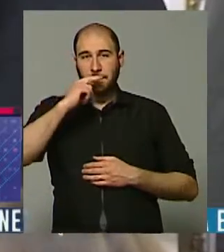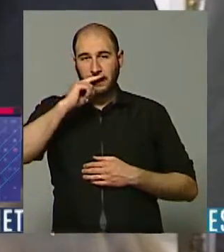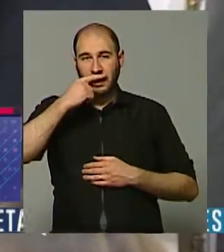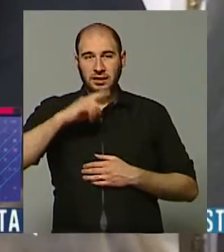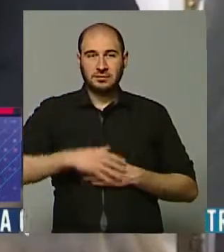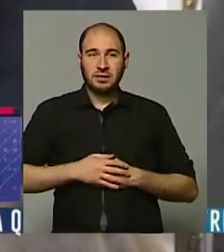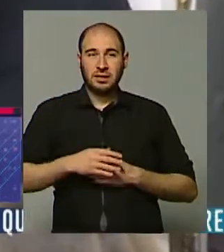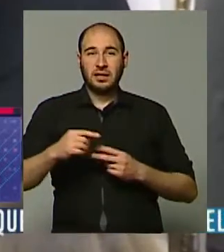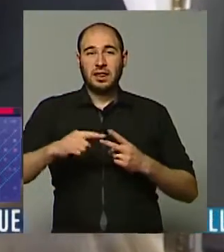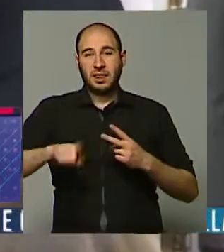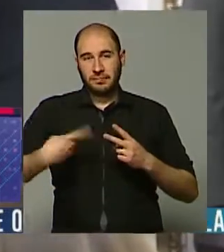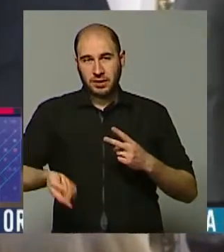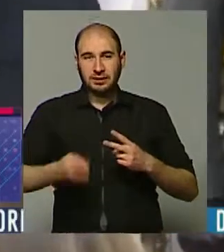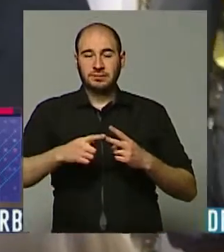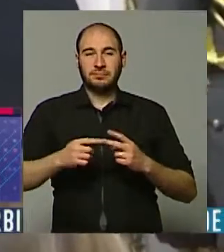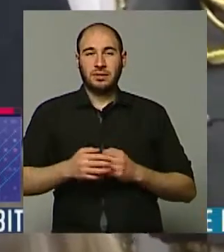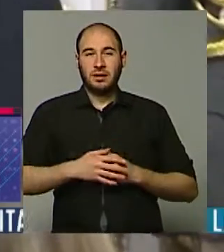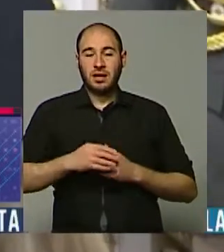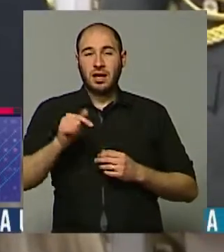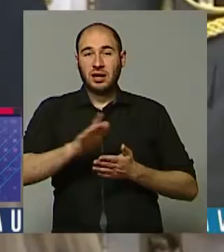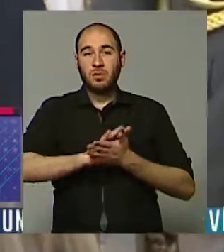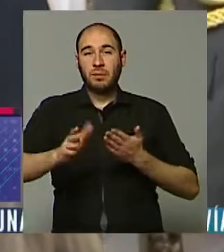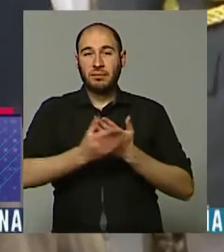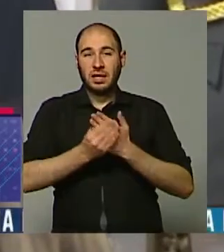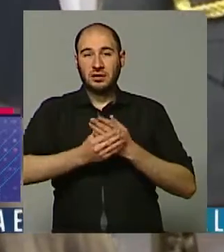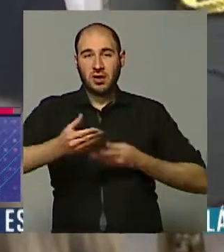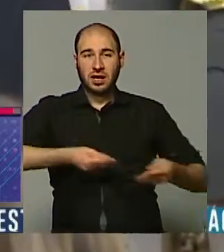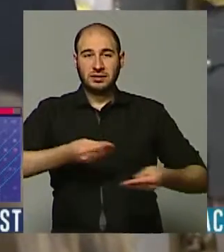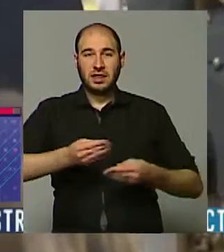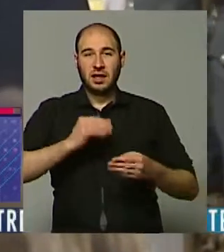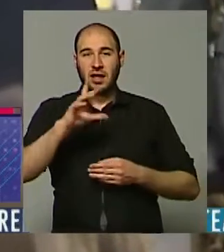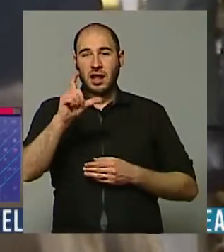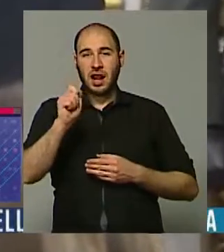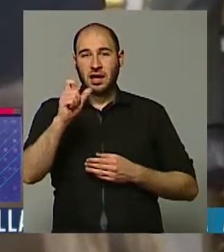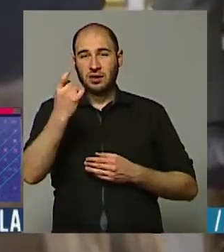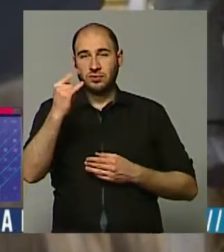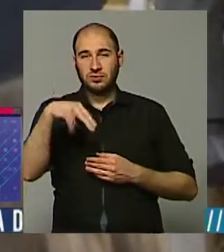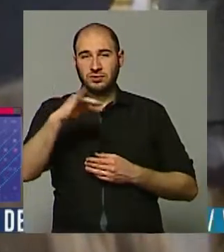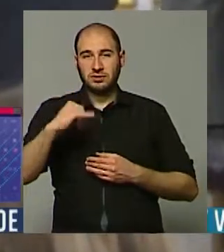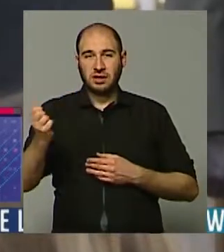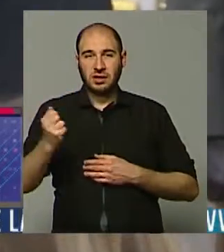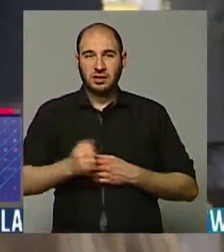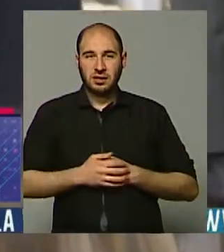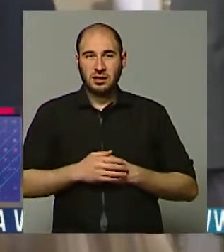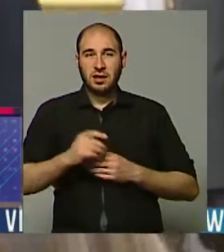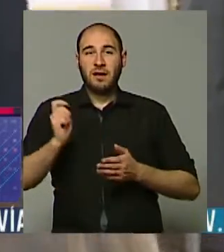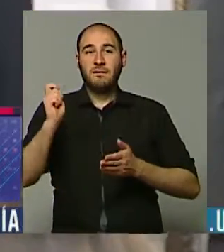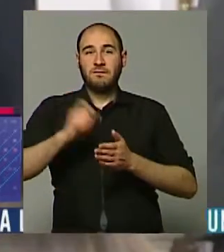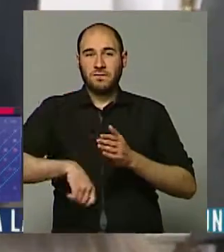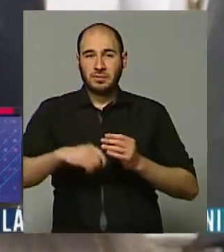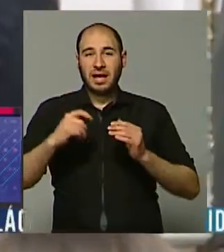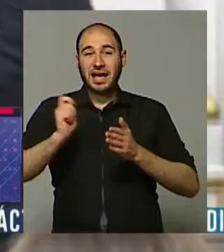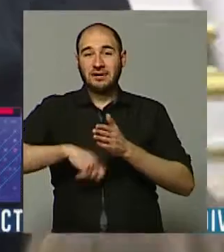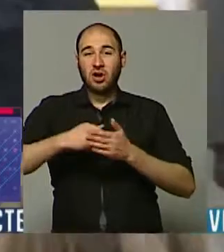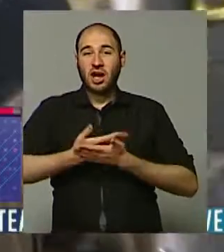Macri. Seguidamente lo hace el flamante ministro de Hacienda, Hernán Lacunza. Rubrica el señor